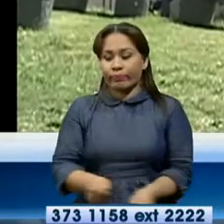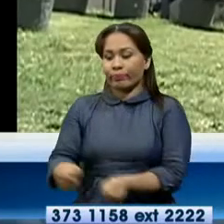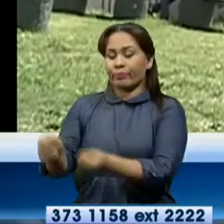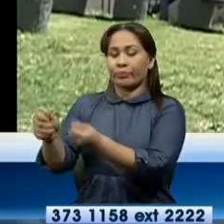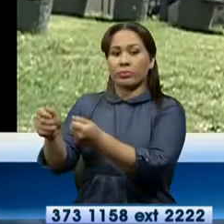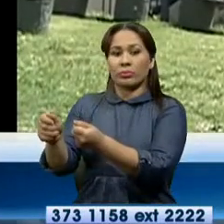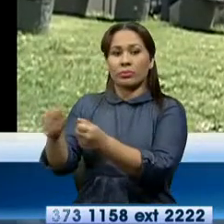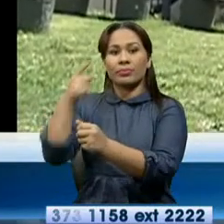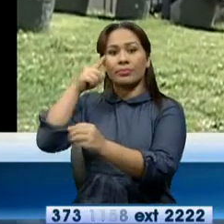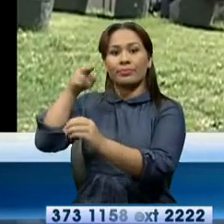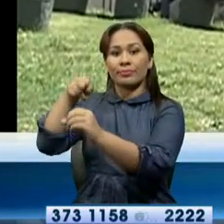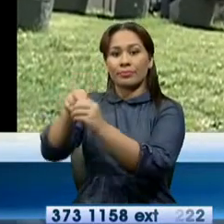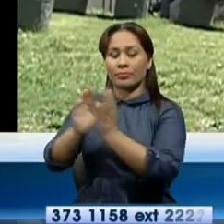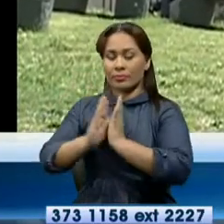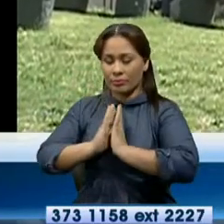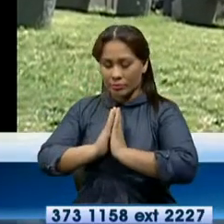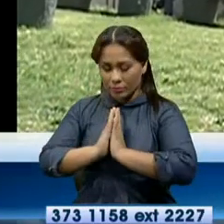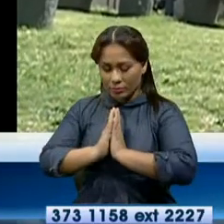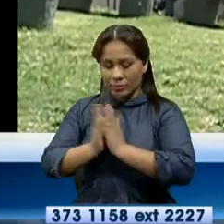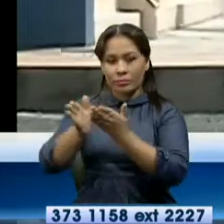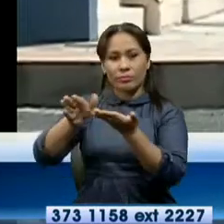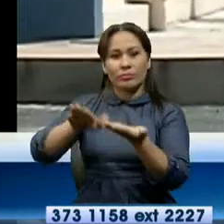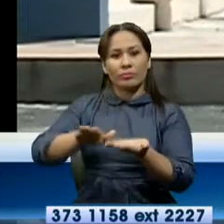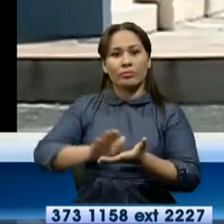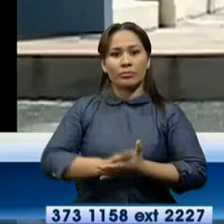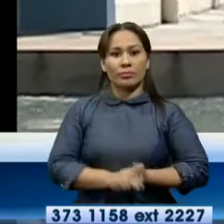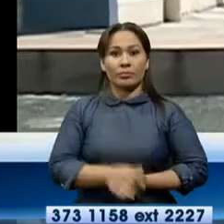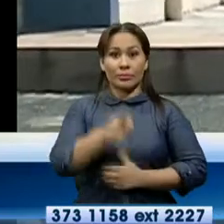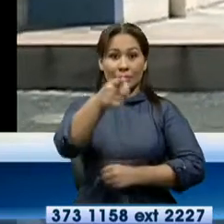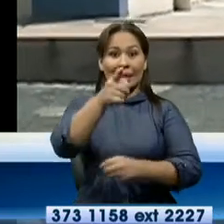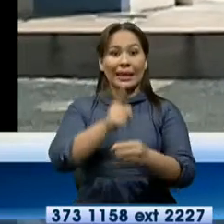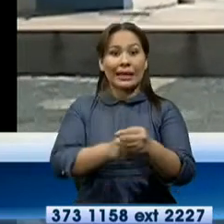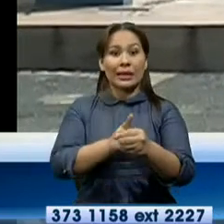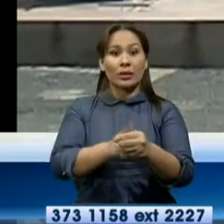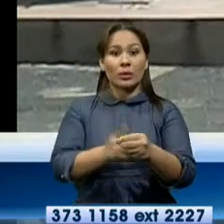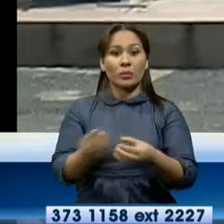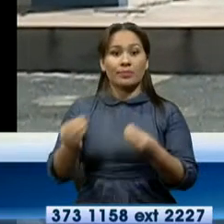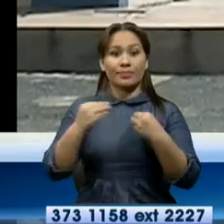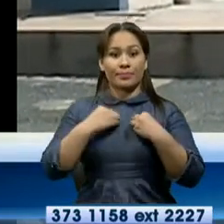Policía para brindarle cristiana sepultura. En Quito informó Iván Casamen.